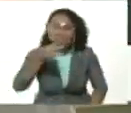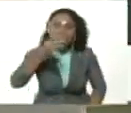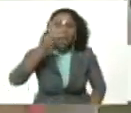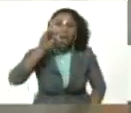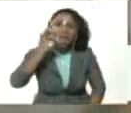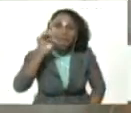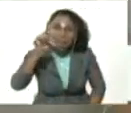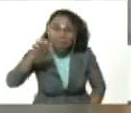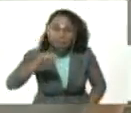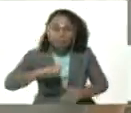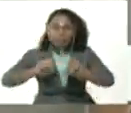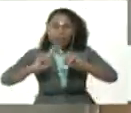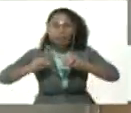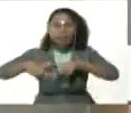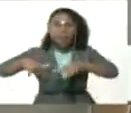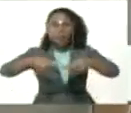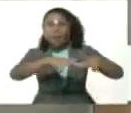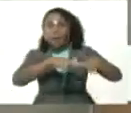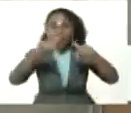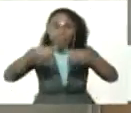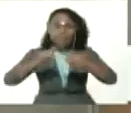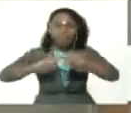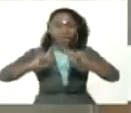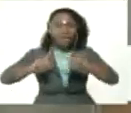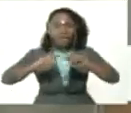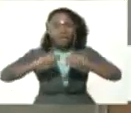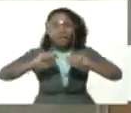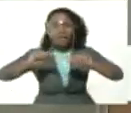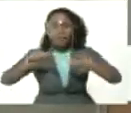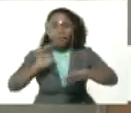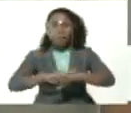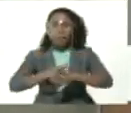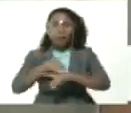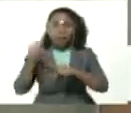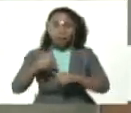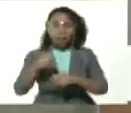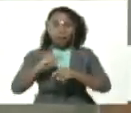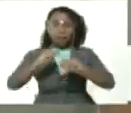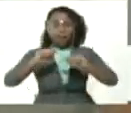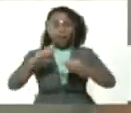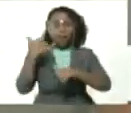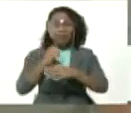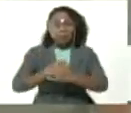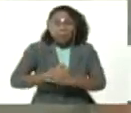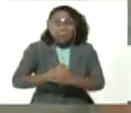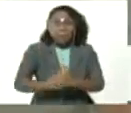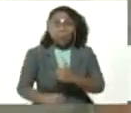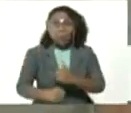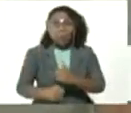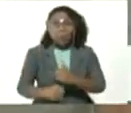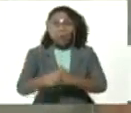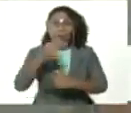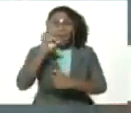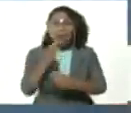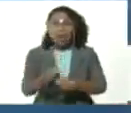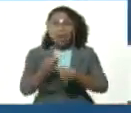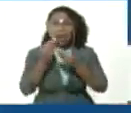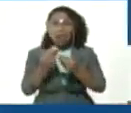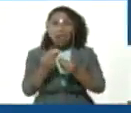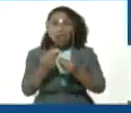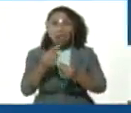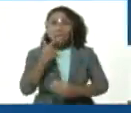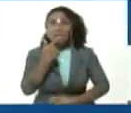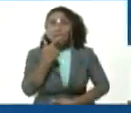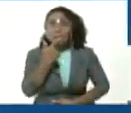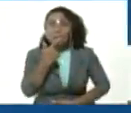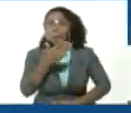de las distintas regiones, de las distintas tierras, porque es la tierra la que para el café y le da el sabor, le da la calidad y el